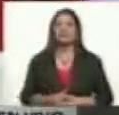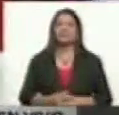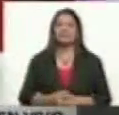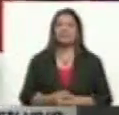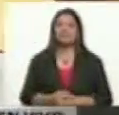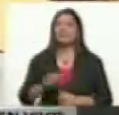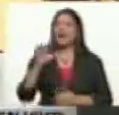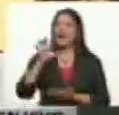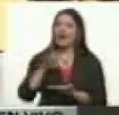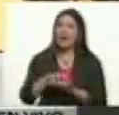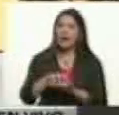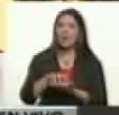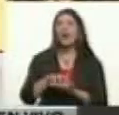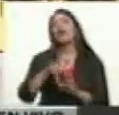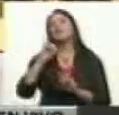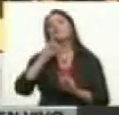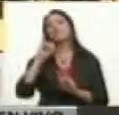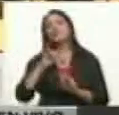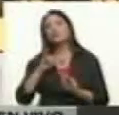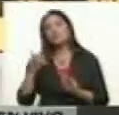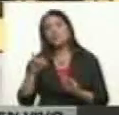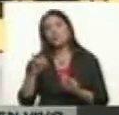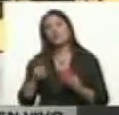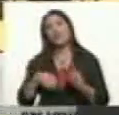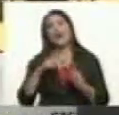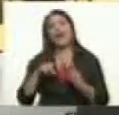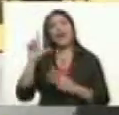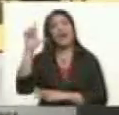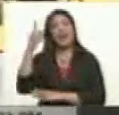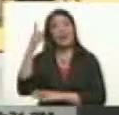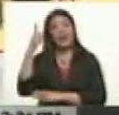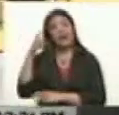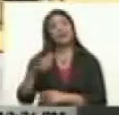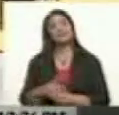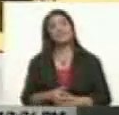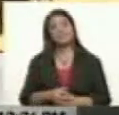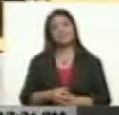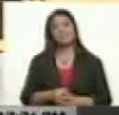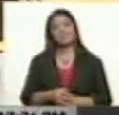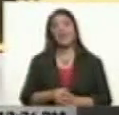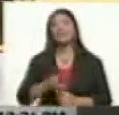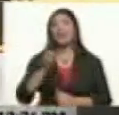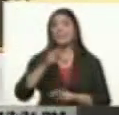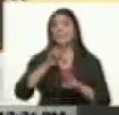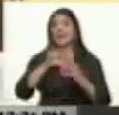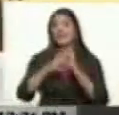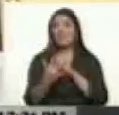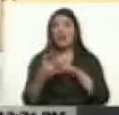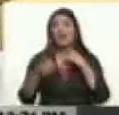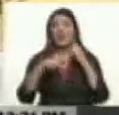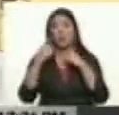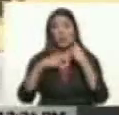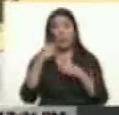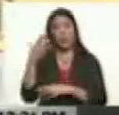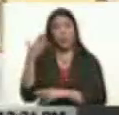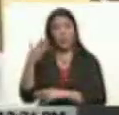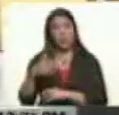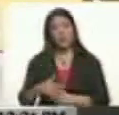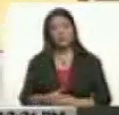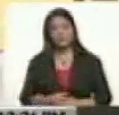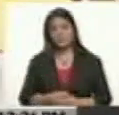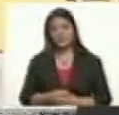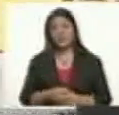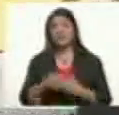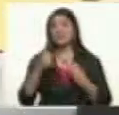en Aragua, en Zulia, en el estado Lara. También estamos con la gran misión Barrio Nuevo, Barrio Tricolor, entregando